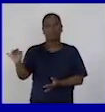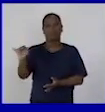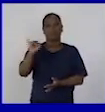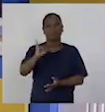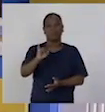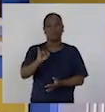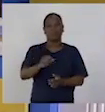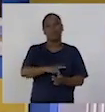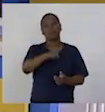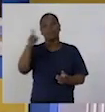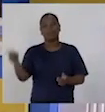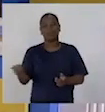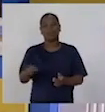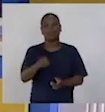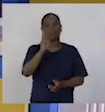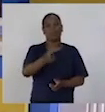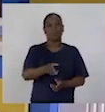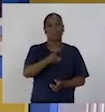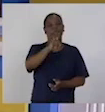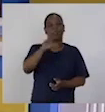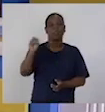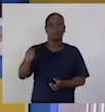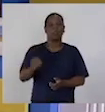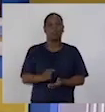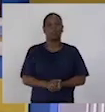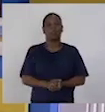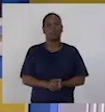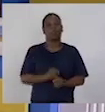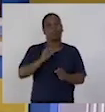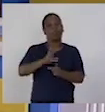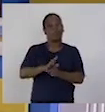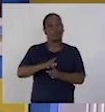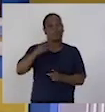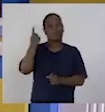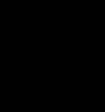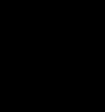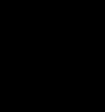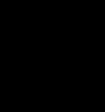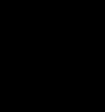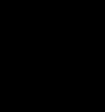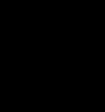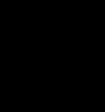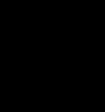página 90. Para ello comenzaremos con el siguiente material.